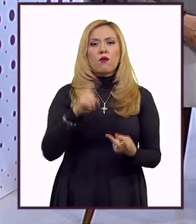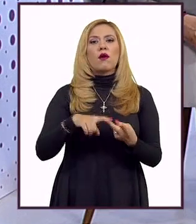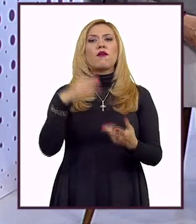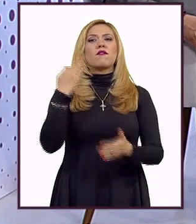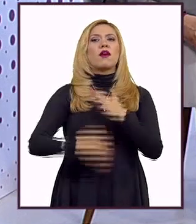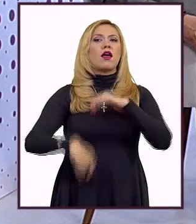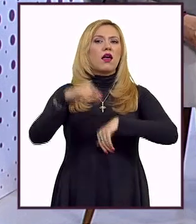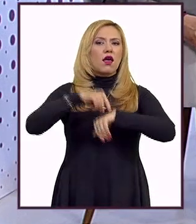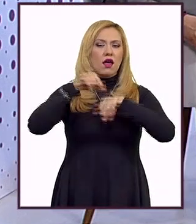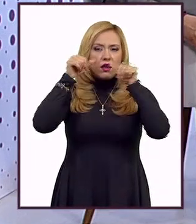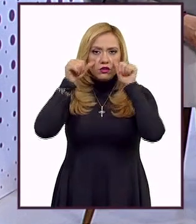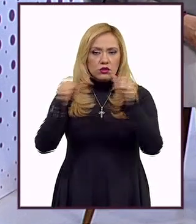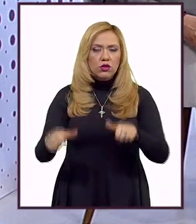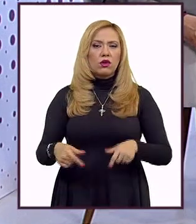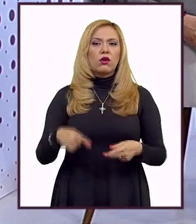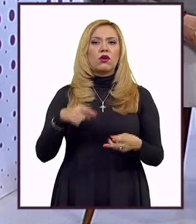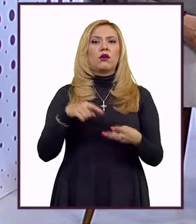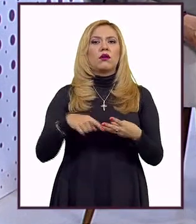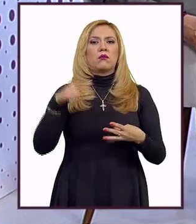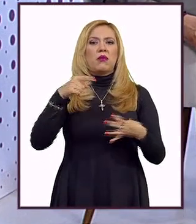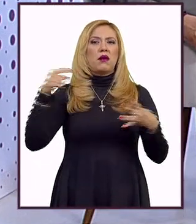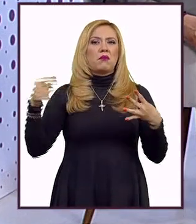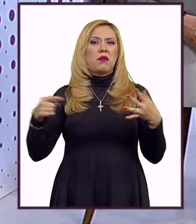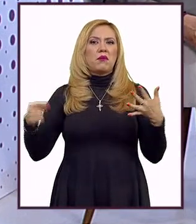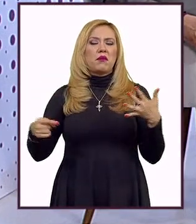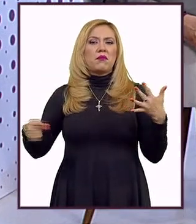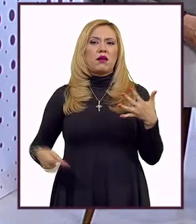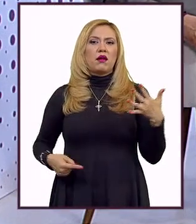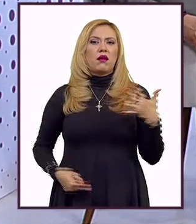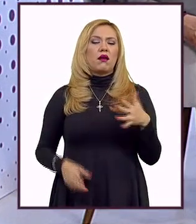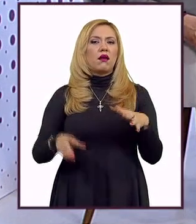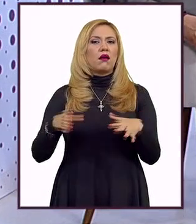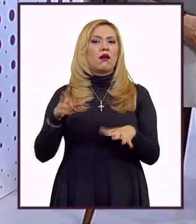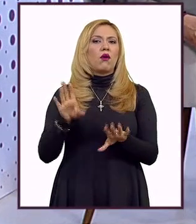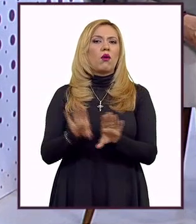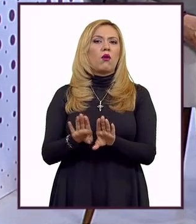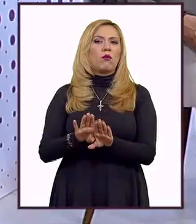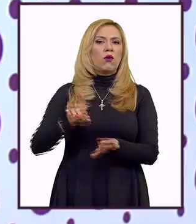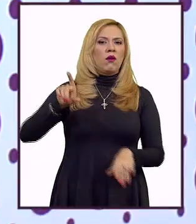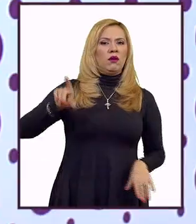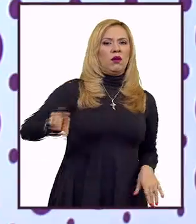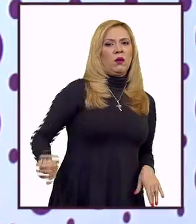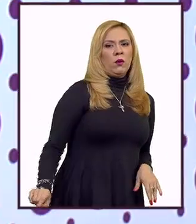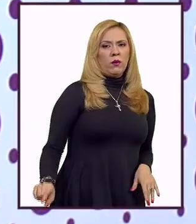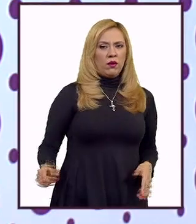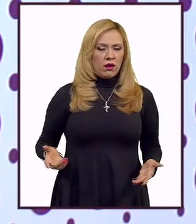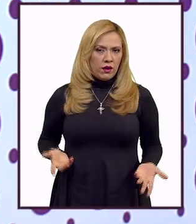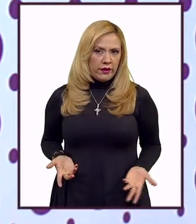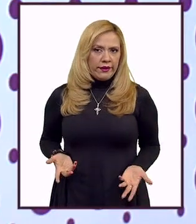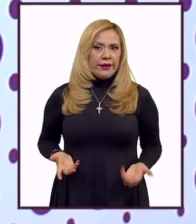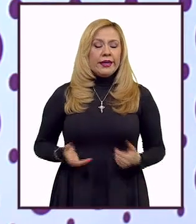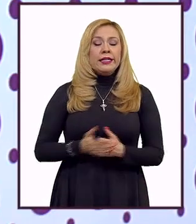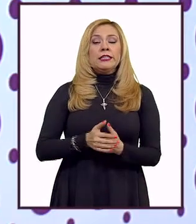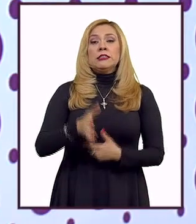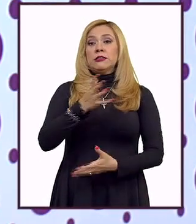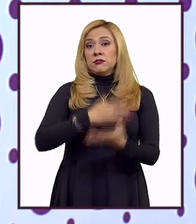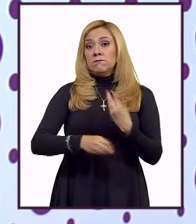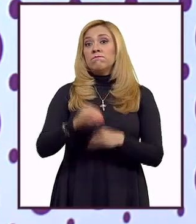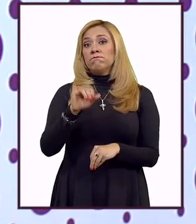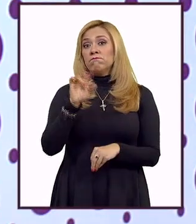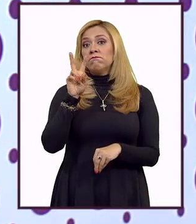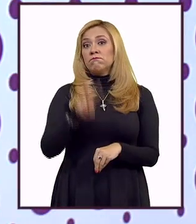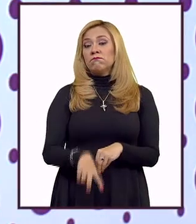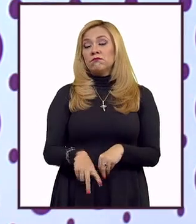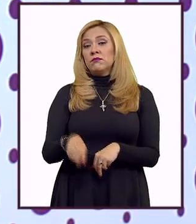atención médica, que van a tener otra causal que no necesariamente es esa intencionalidad, ¿no? Sin embargo, sí va a generar